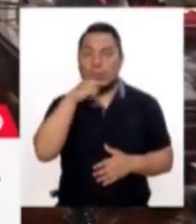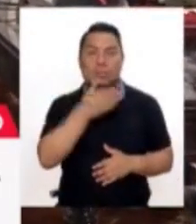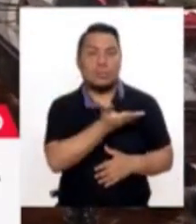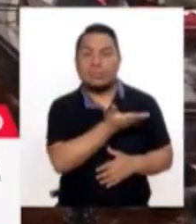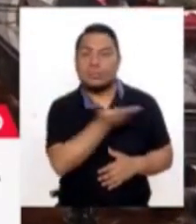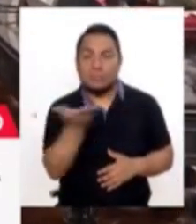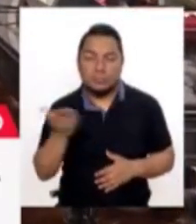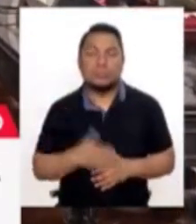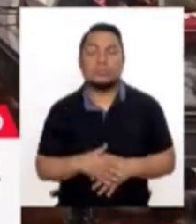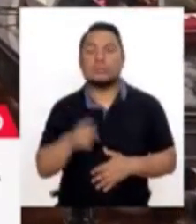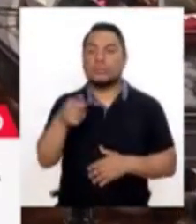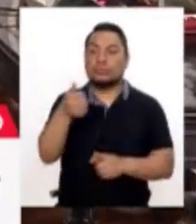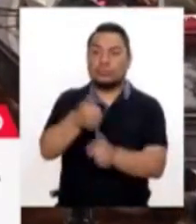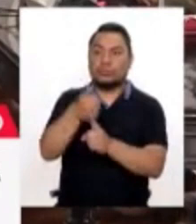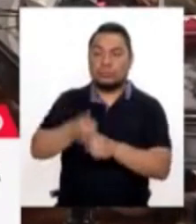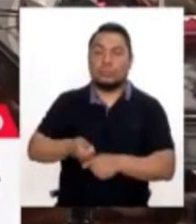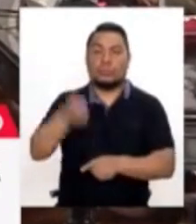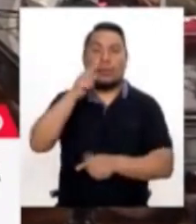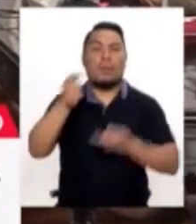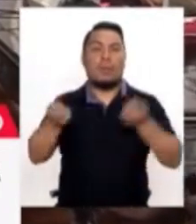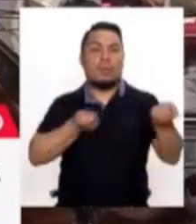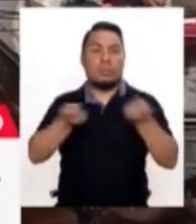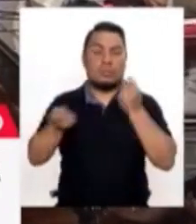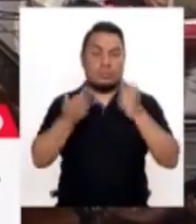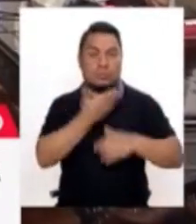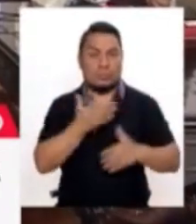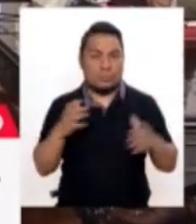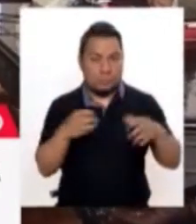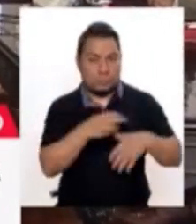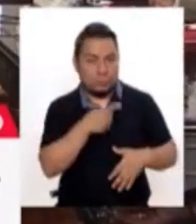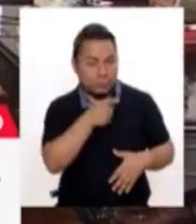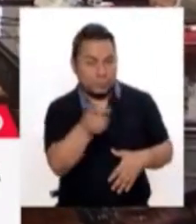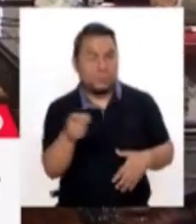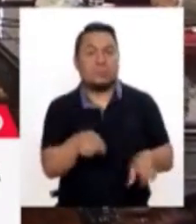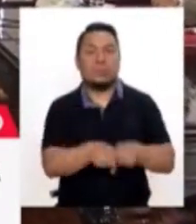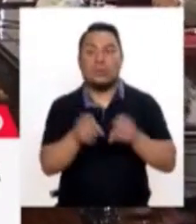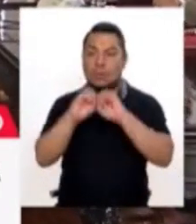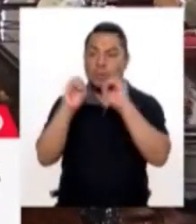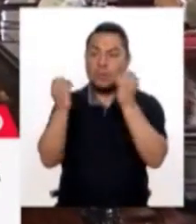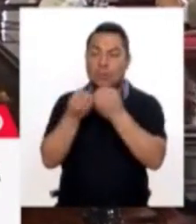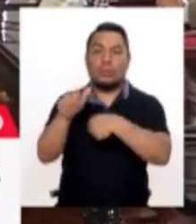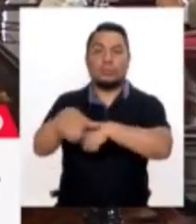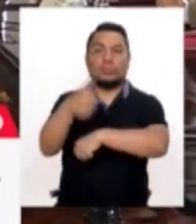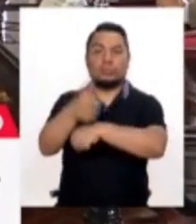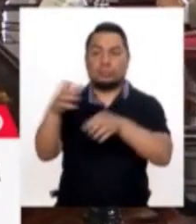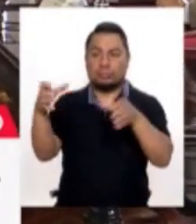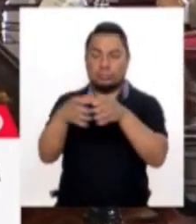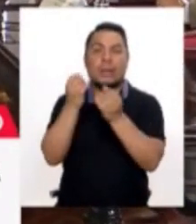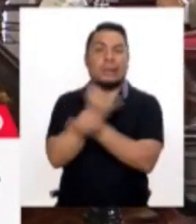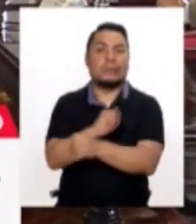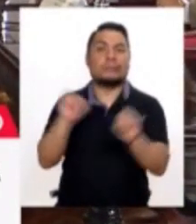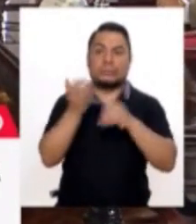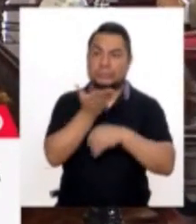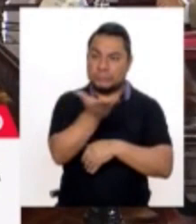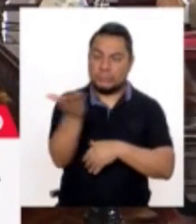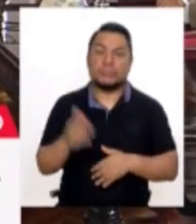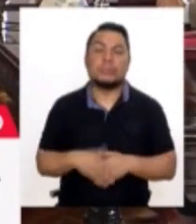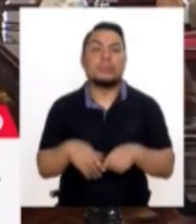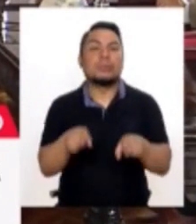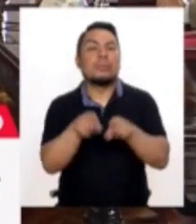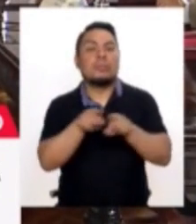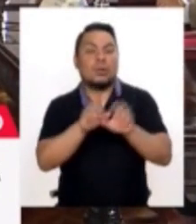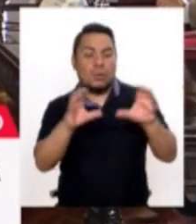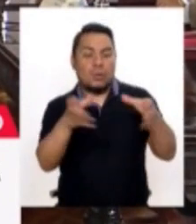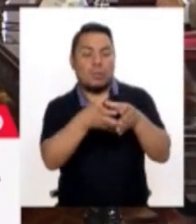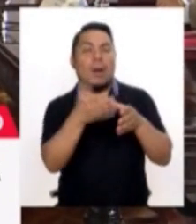señores, titulares de los poderes del Estado, los organismos constitucionalmente autónomos,